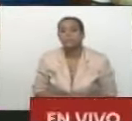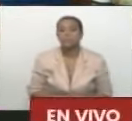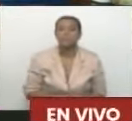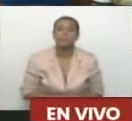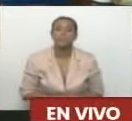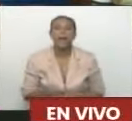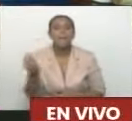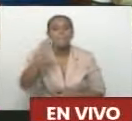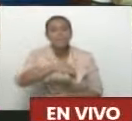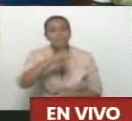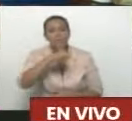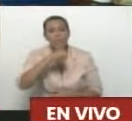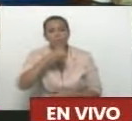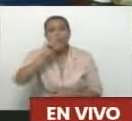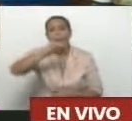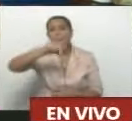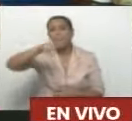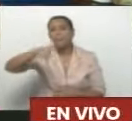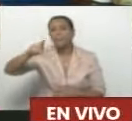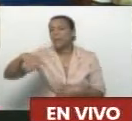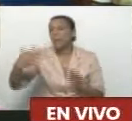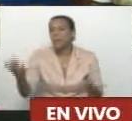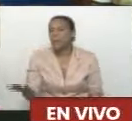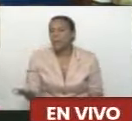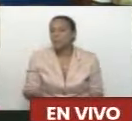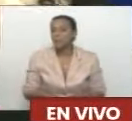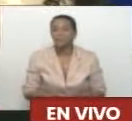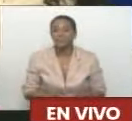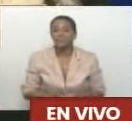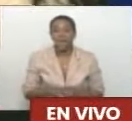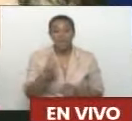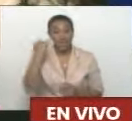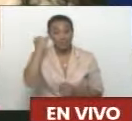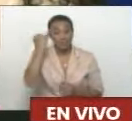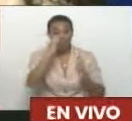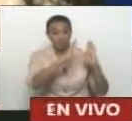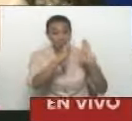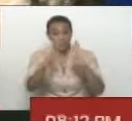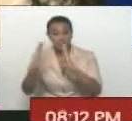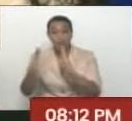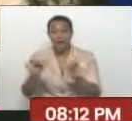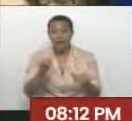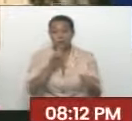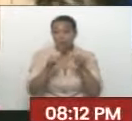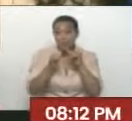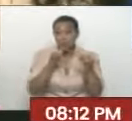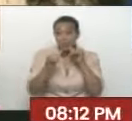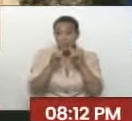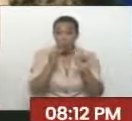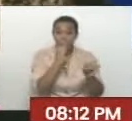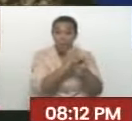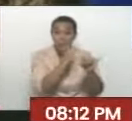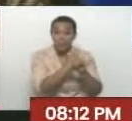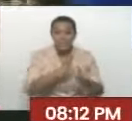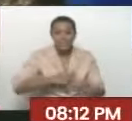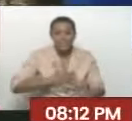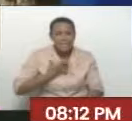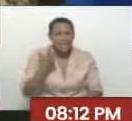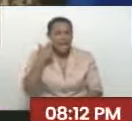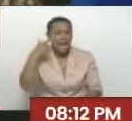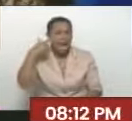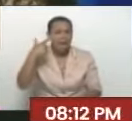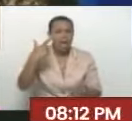¿Qué más trajiste hoy, Jania? Bueno, en ese orden de ideas, sé que hay una gente ahí que quiere